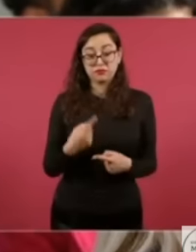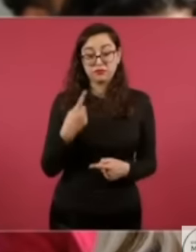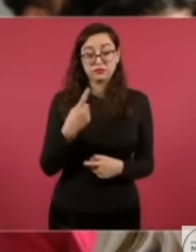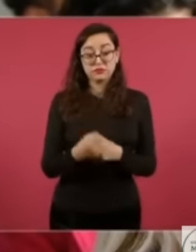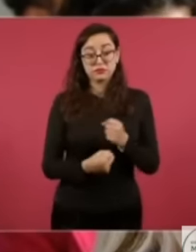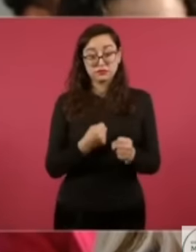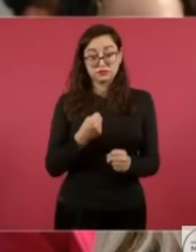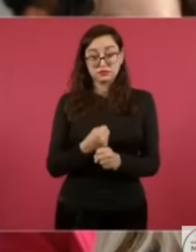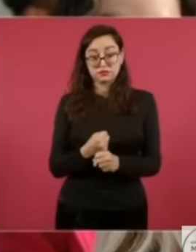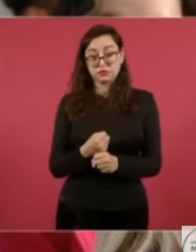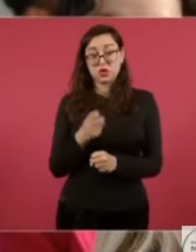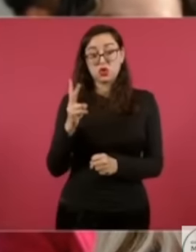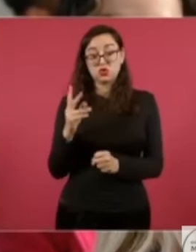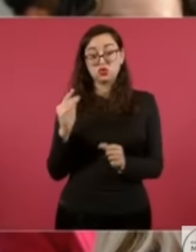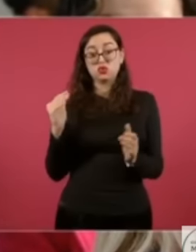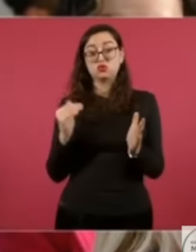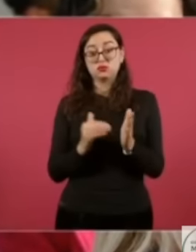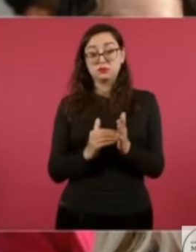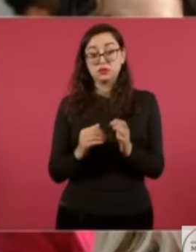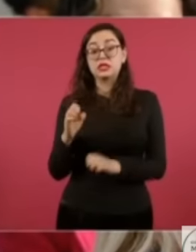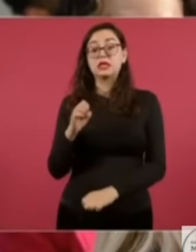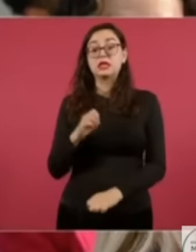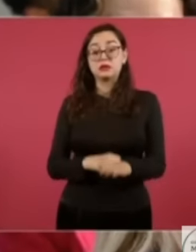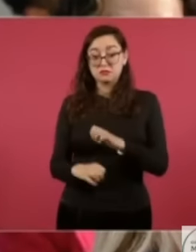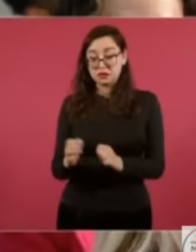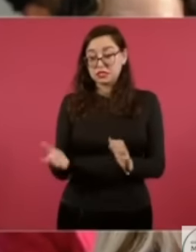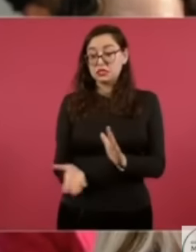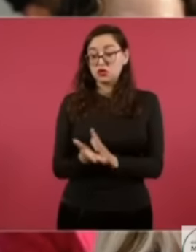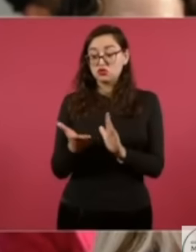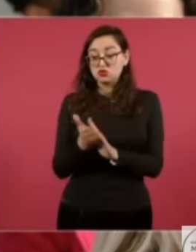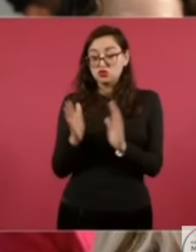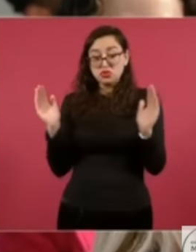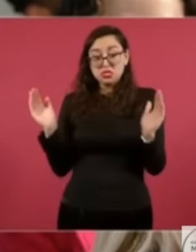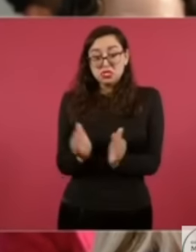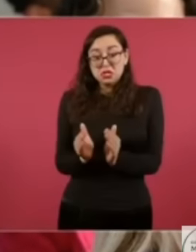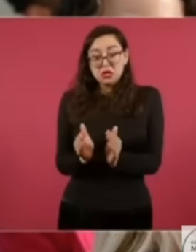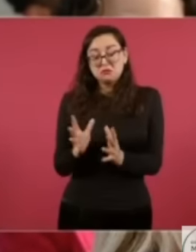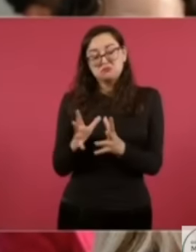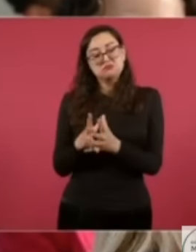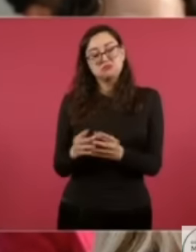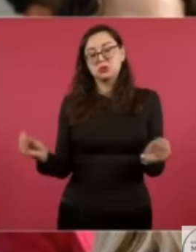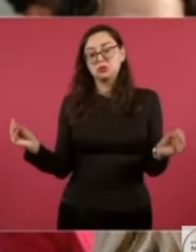desaparecieron 2,000 pequeñas empresas de constructores.